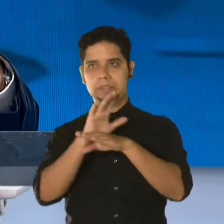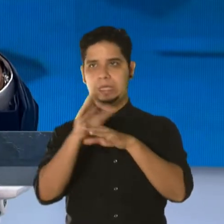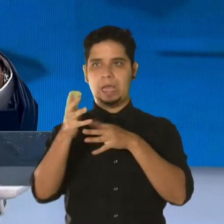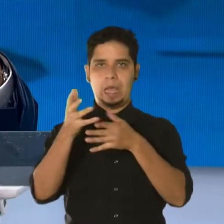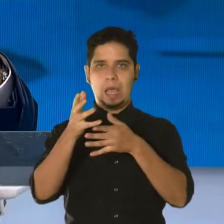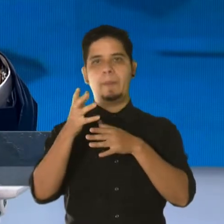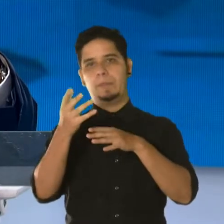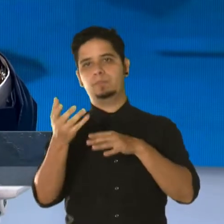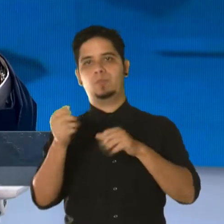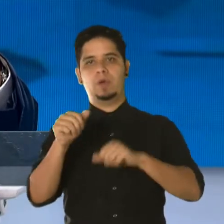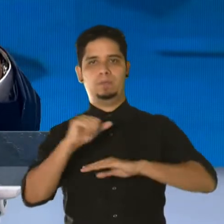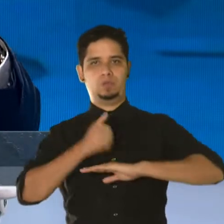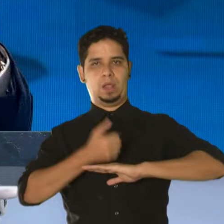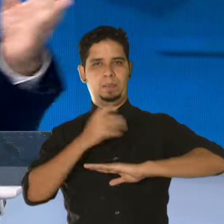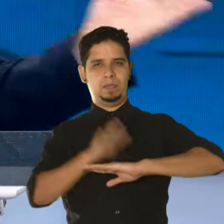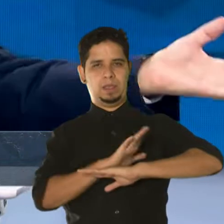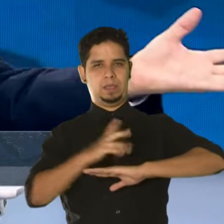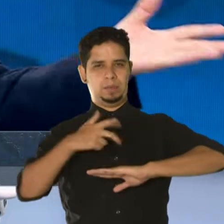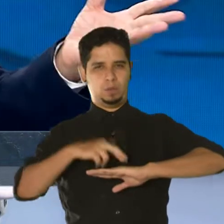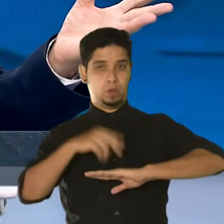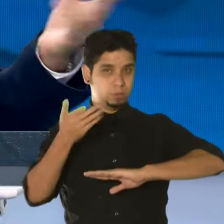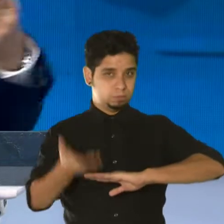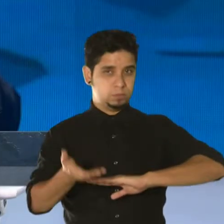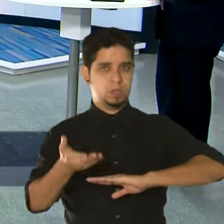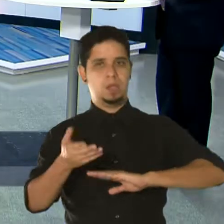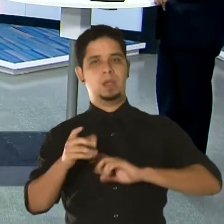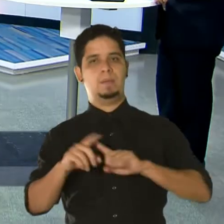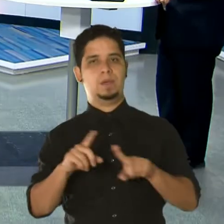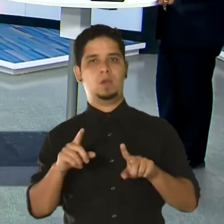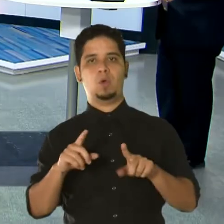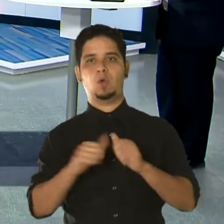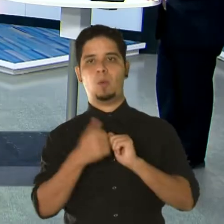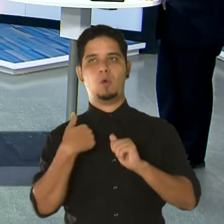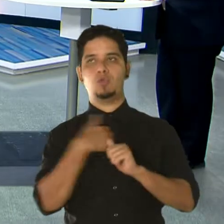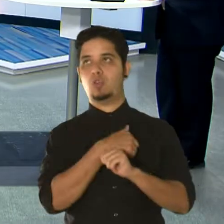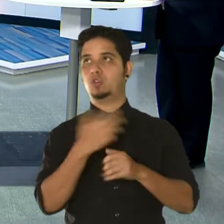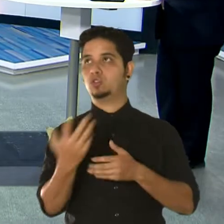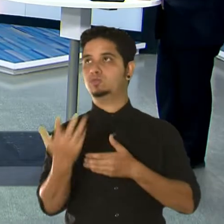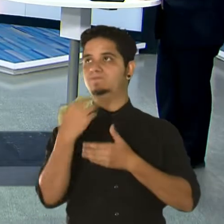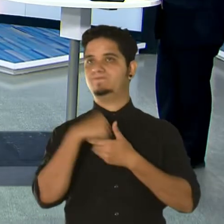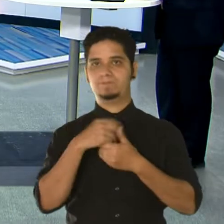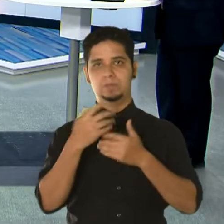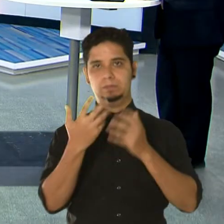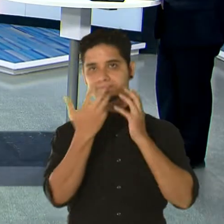todo, habiendo dicho eso, de nuevo tenemos cómo nos acoplamos, cómo